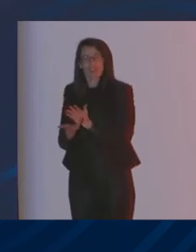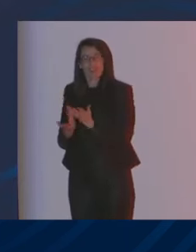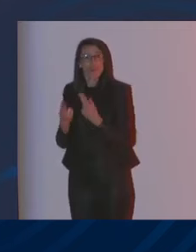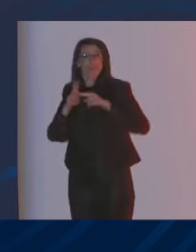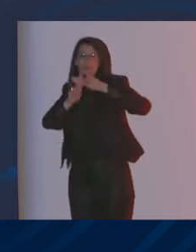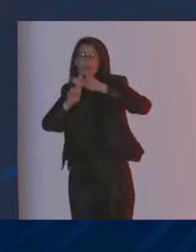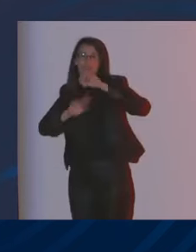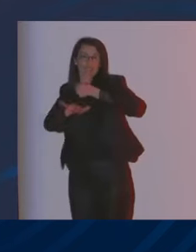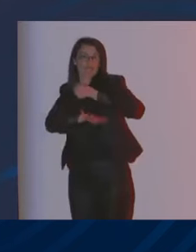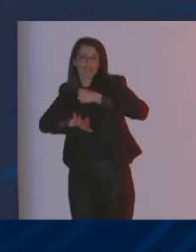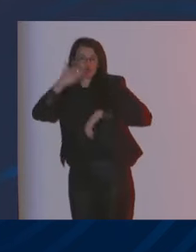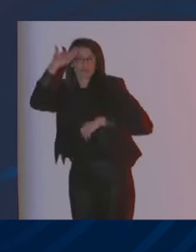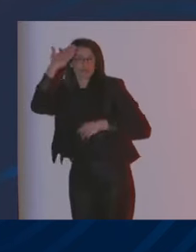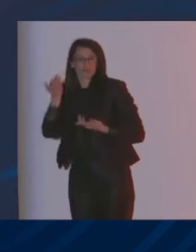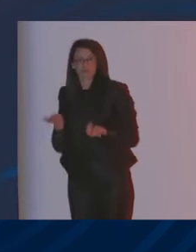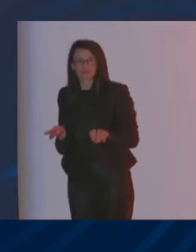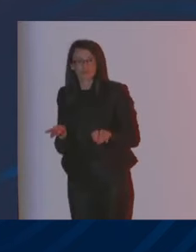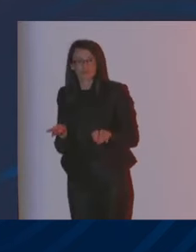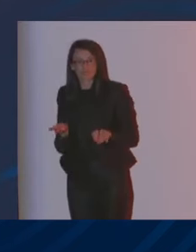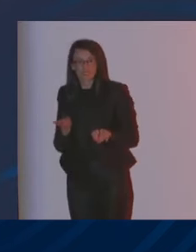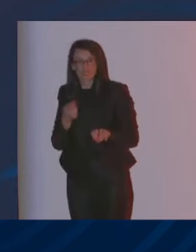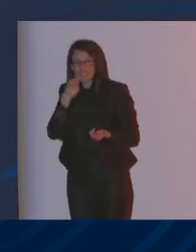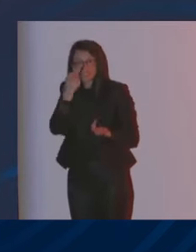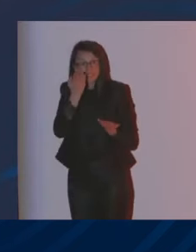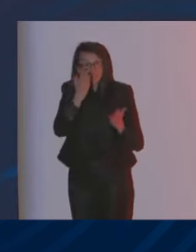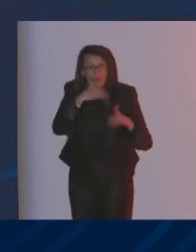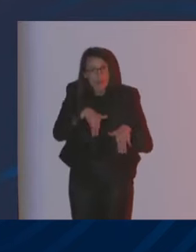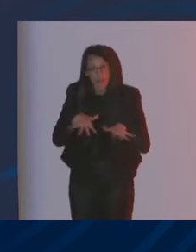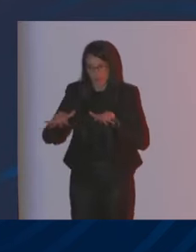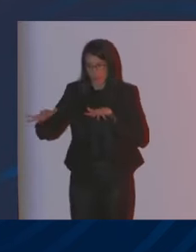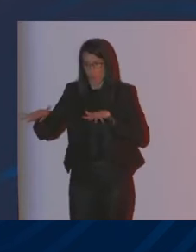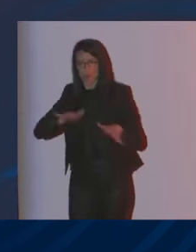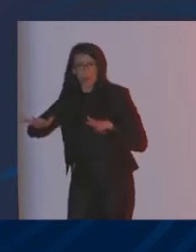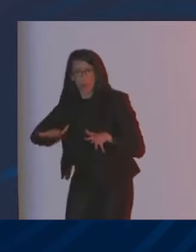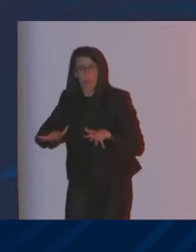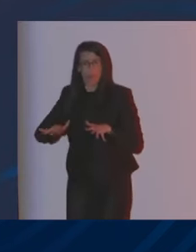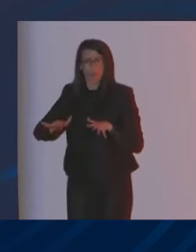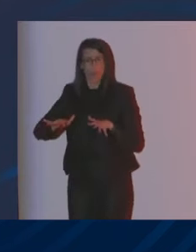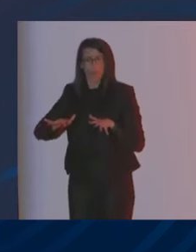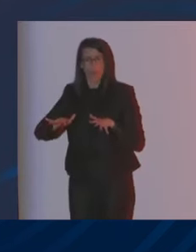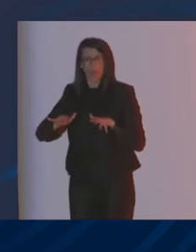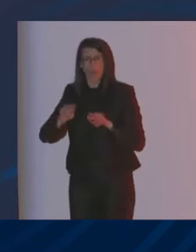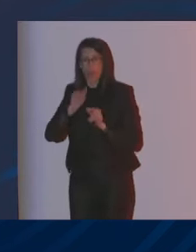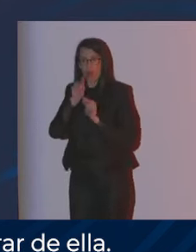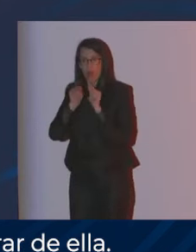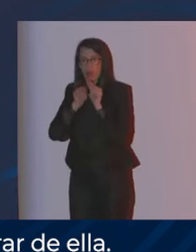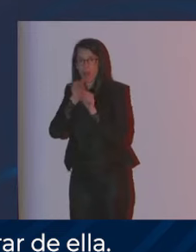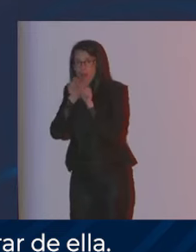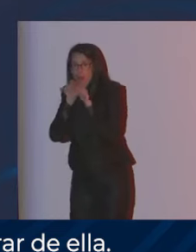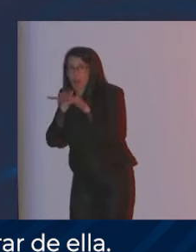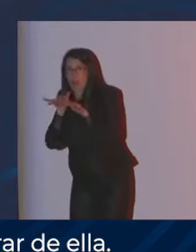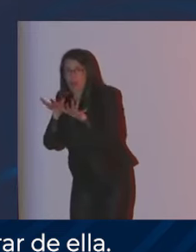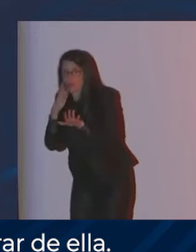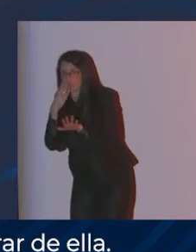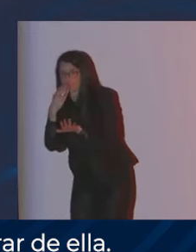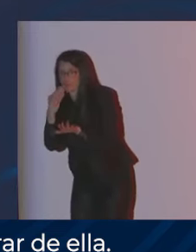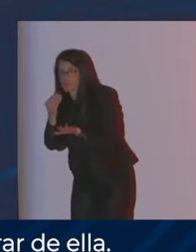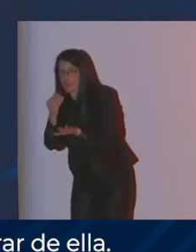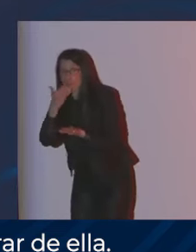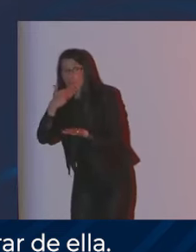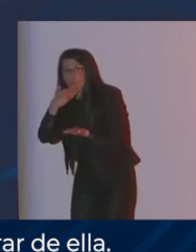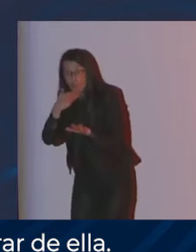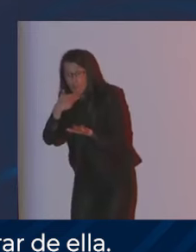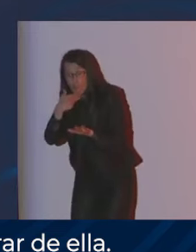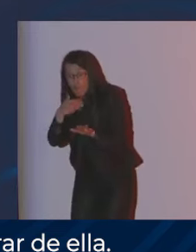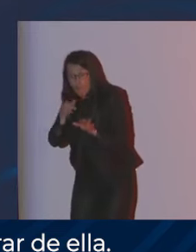Roja. Es desinteresada, muy activa, altamente contagiosa y adictiva. Bueno, una vez que la conoces